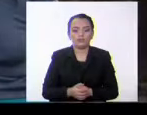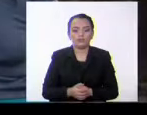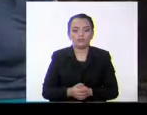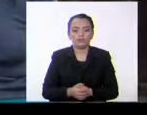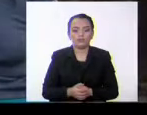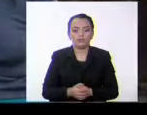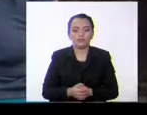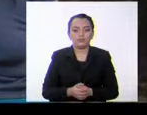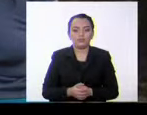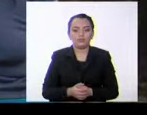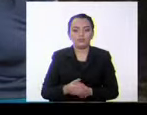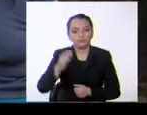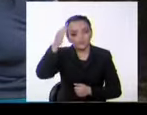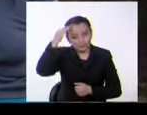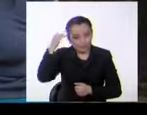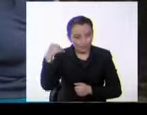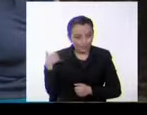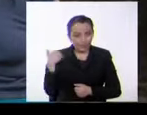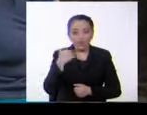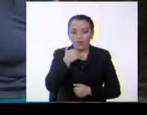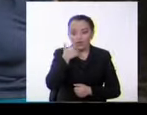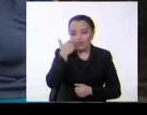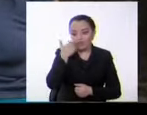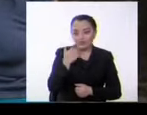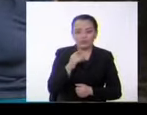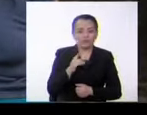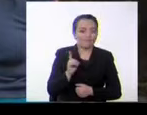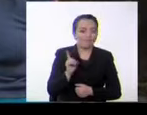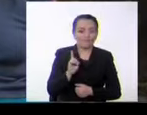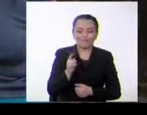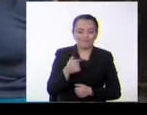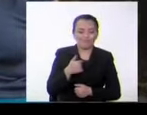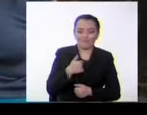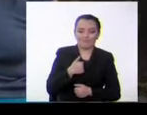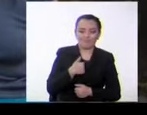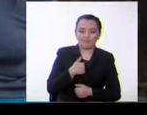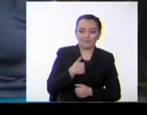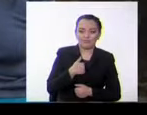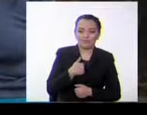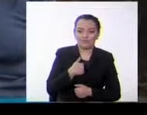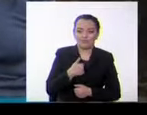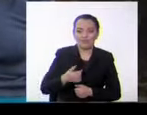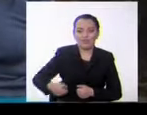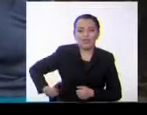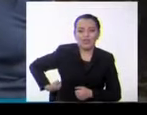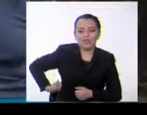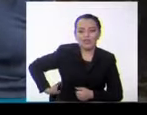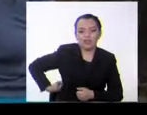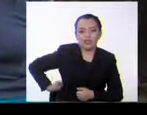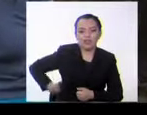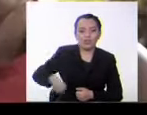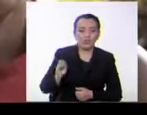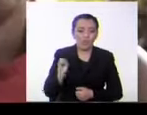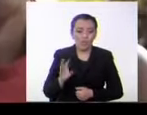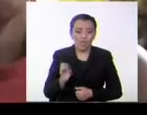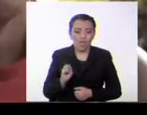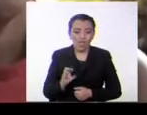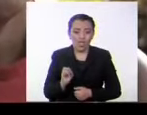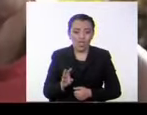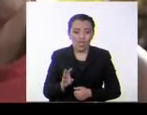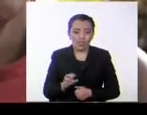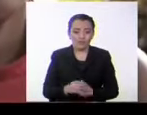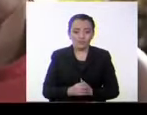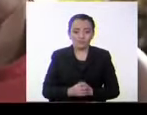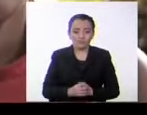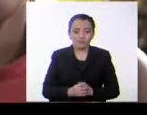Varias muchachas jóvenes dicen, no, esto para mí no es porque mucho duele la columna, dicen. Son